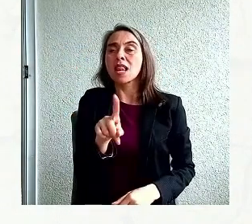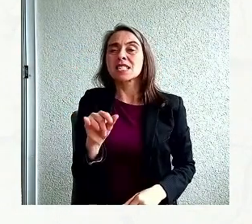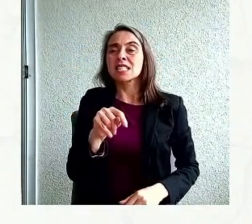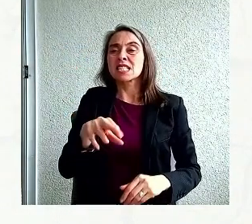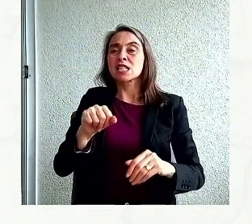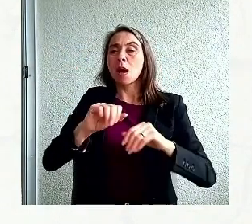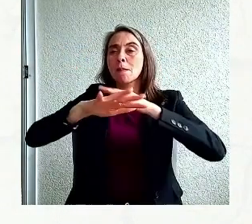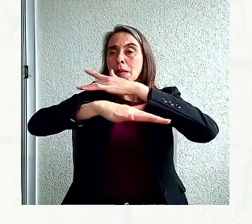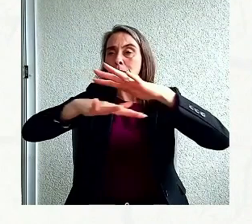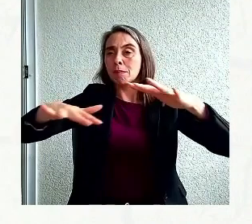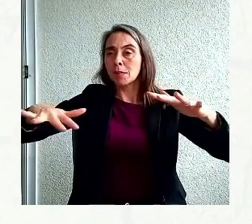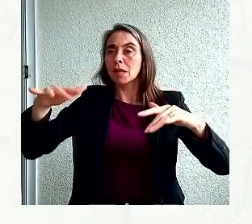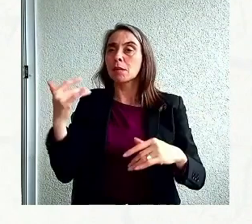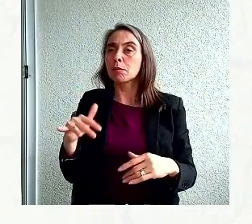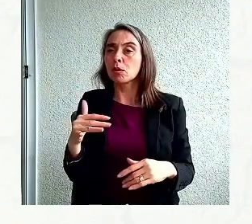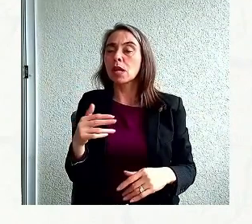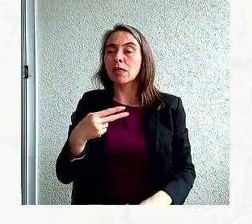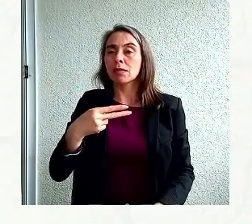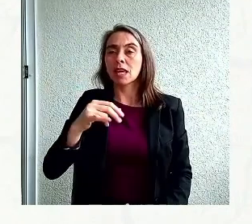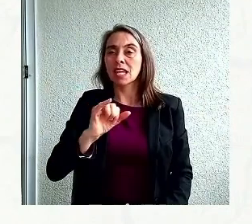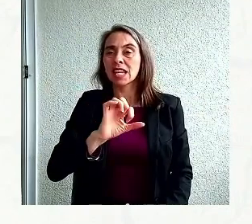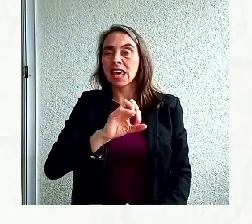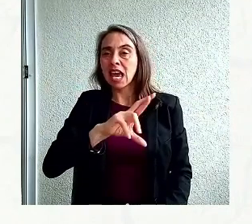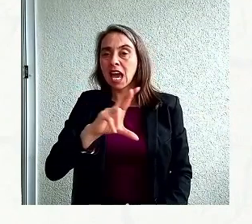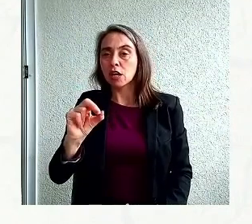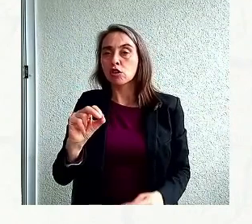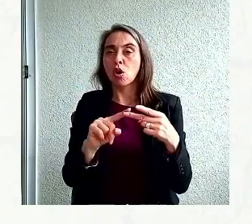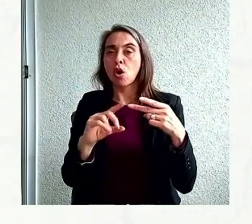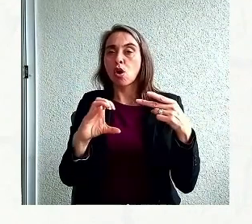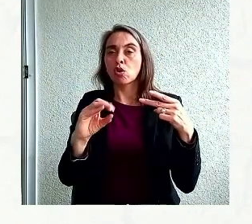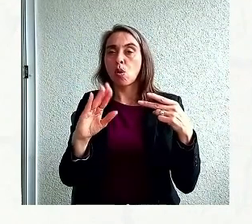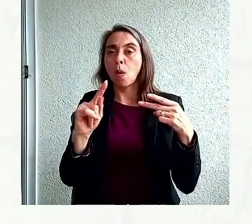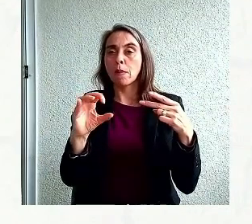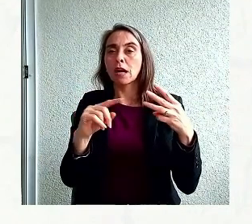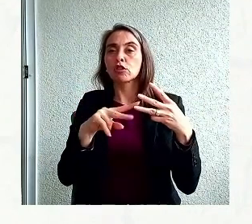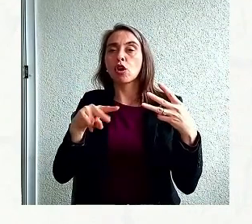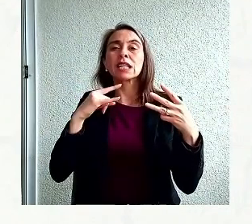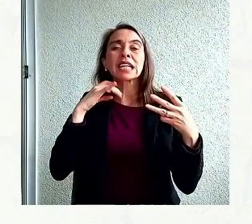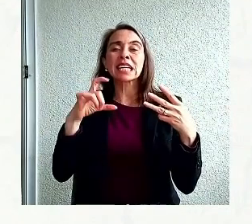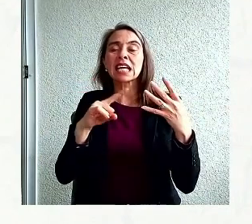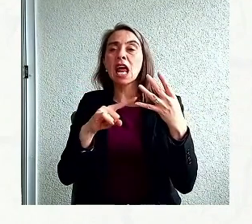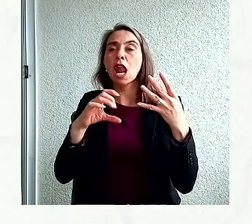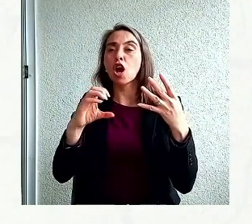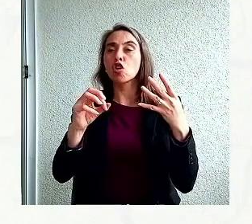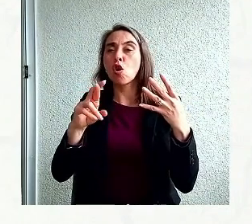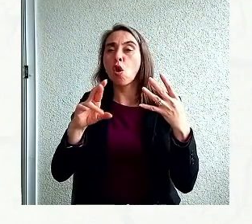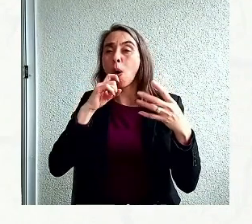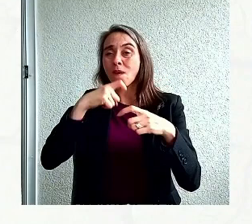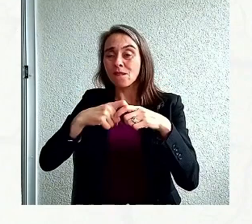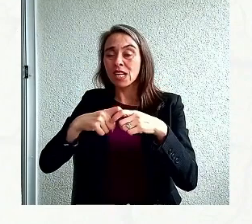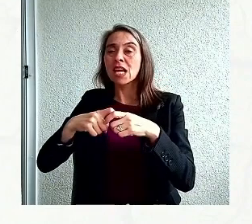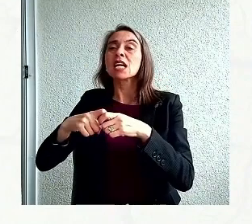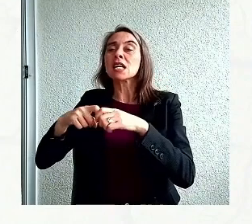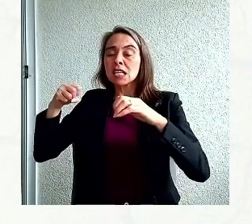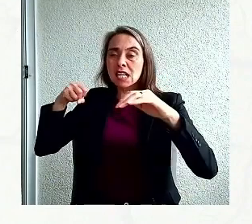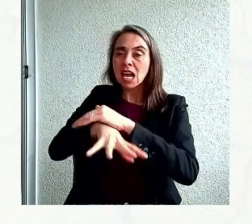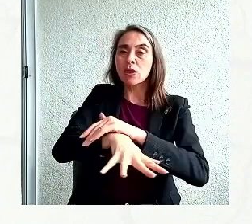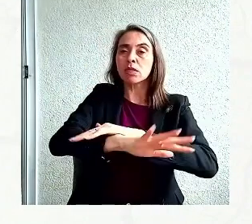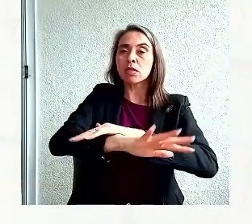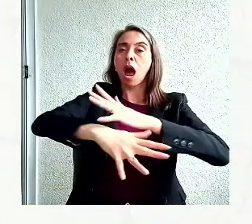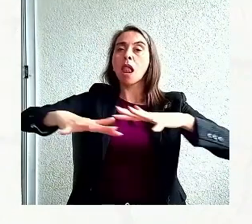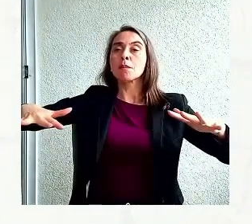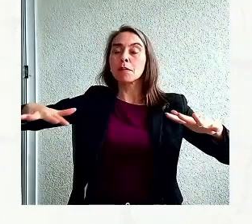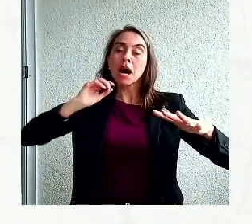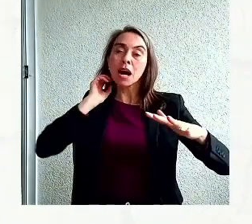níquel, el cobre, etcétera. También están entrando y están entrando productos de toda esta actividad de deshielo de